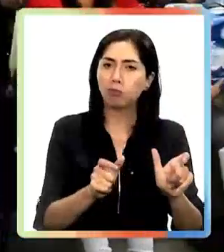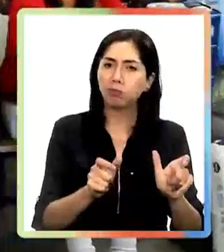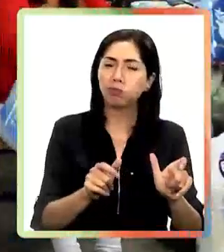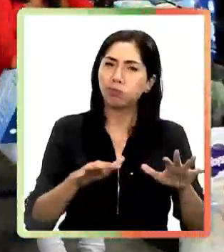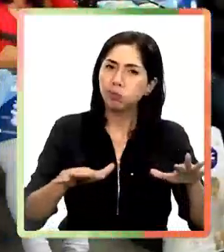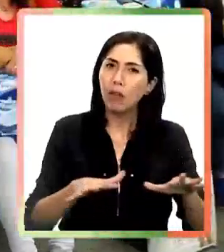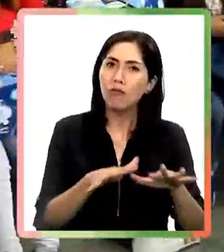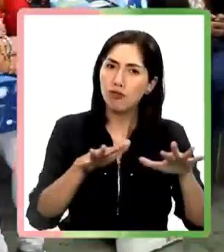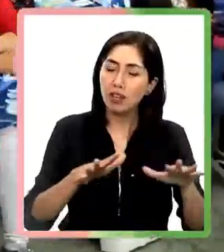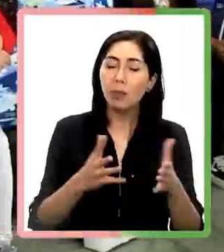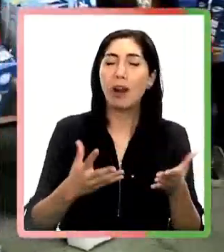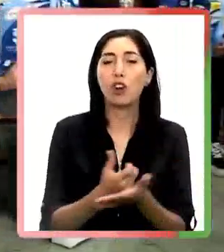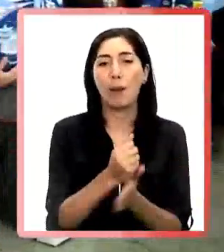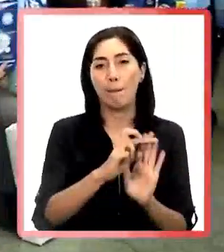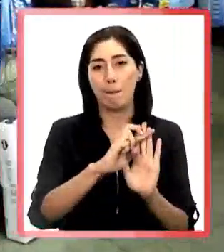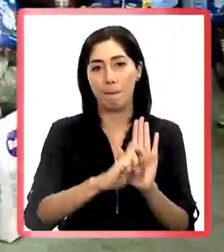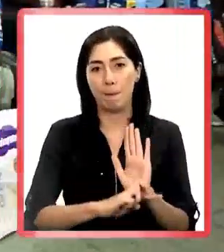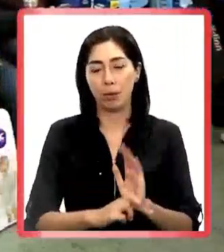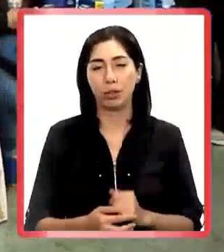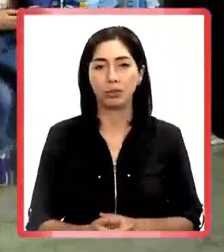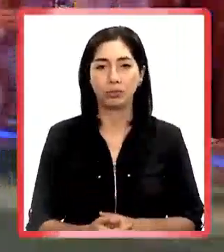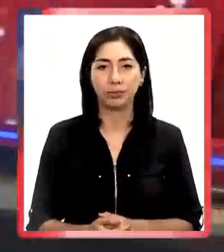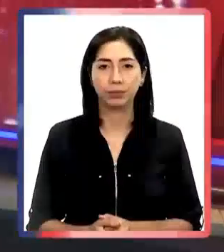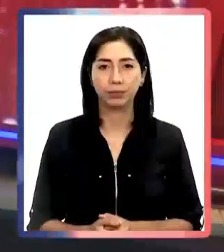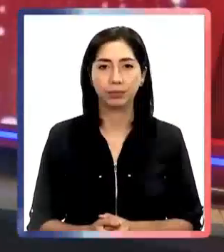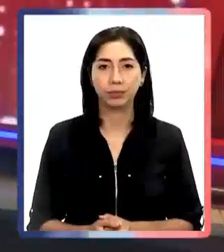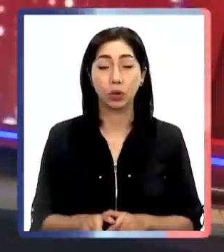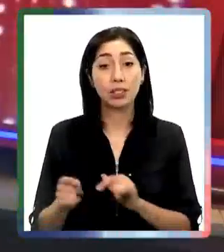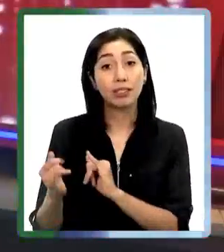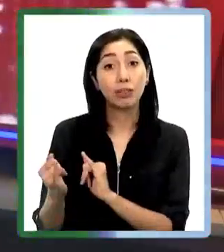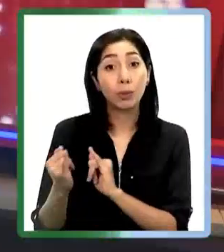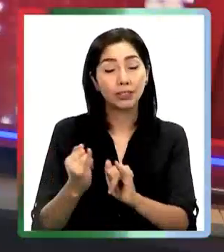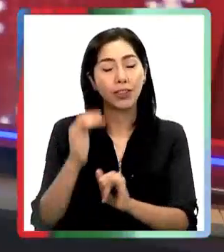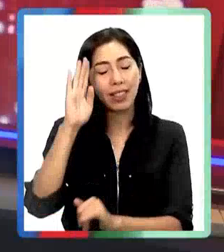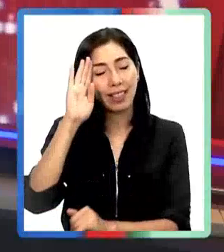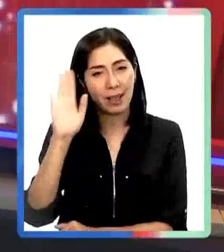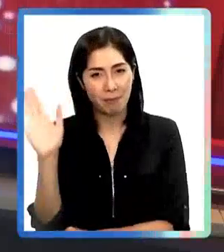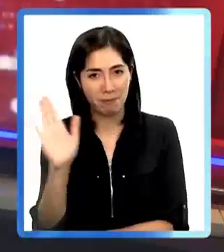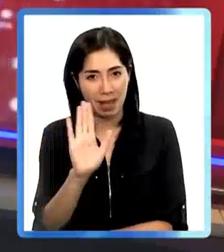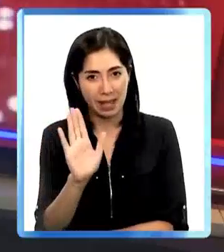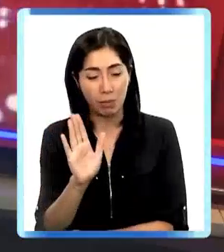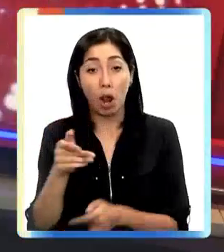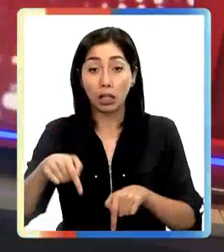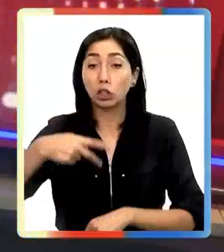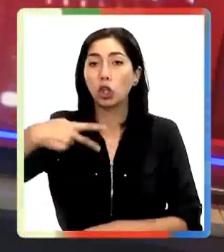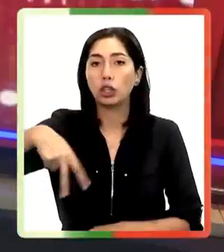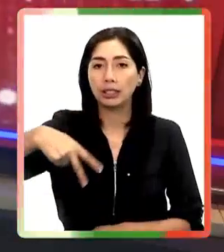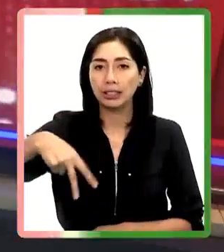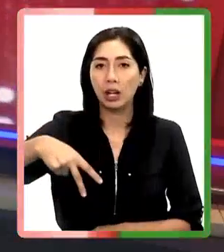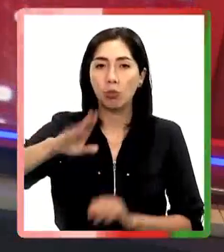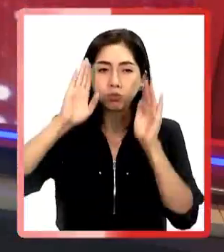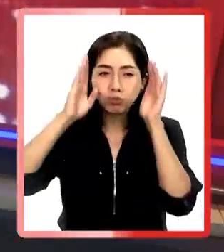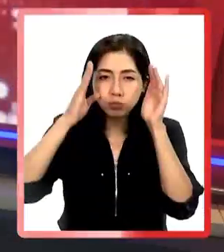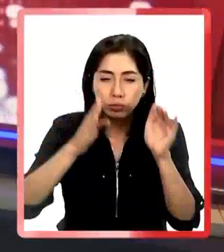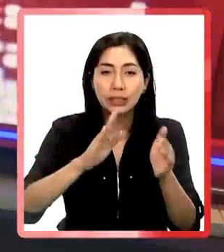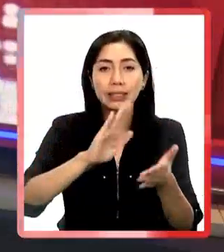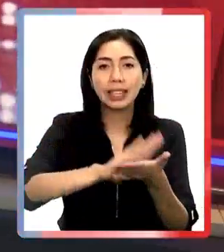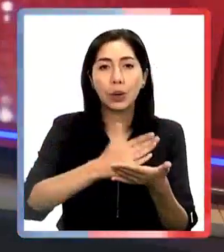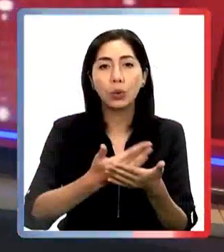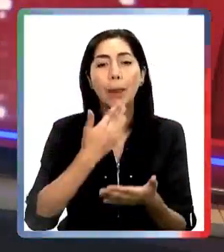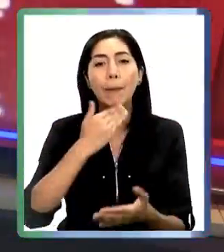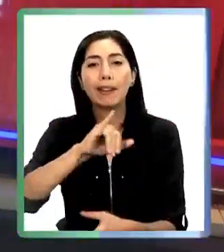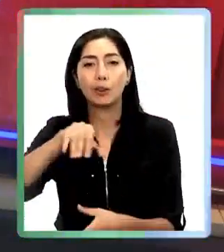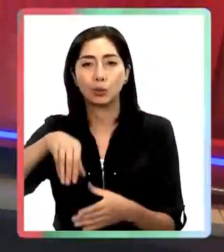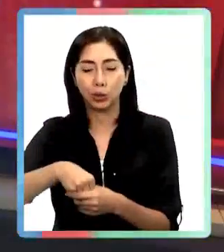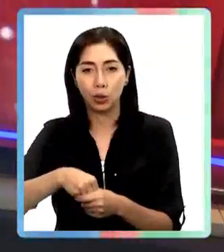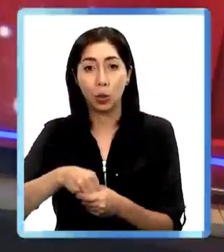y materializar este proyecto. Con esta información nos despedimos en este noticiero dedicado a la salud y la